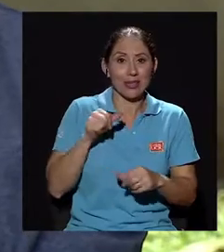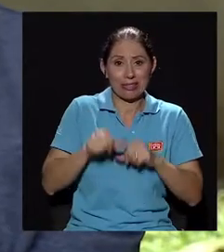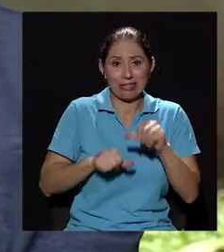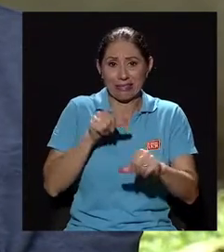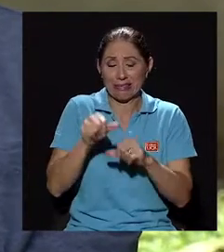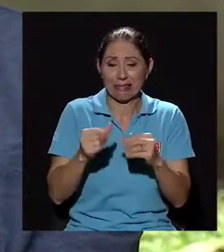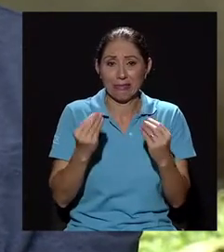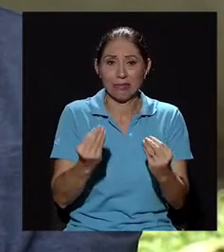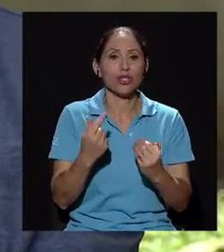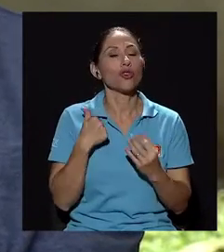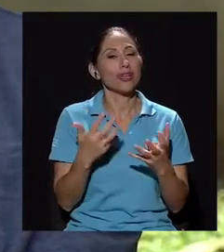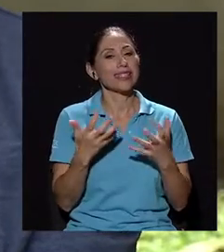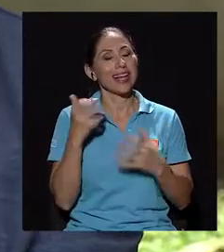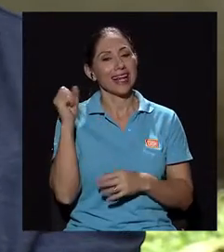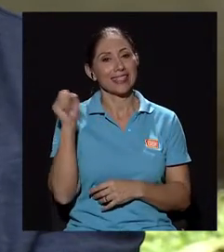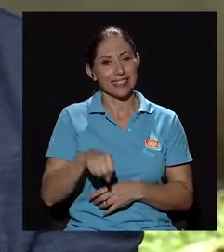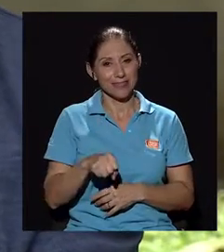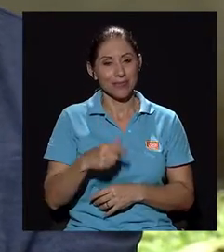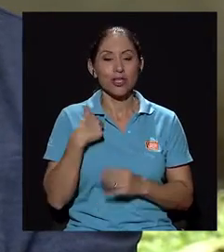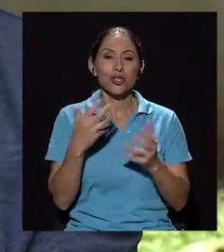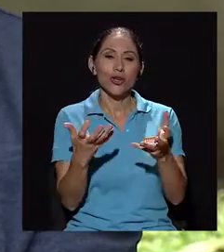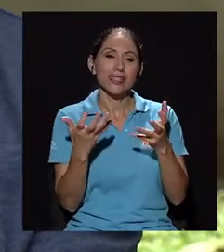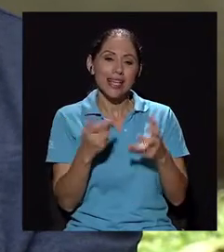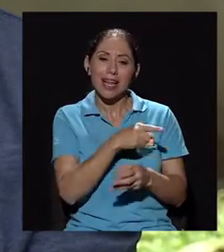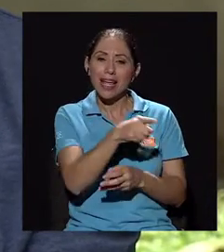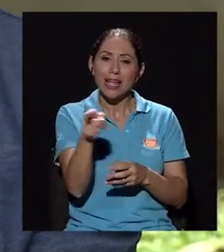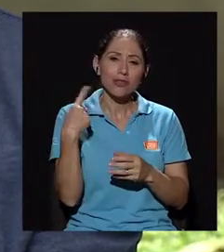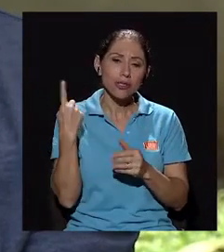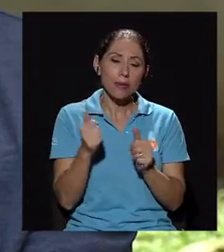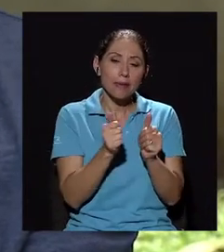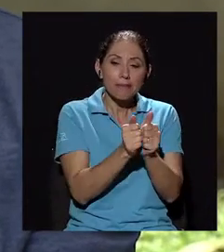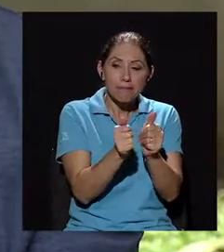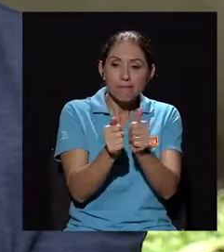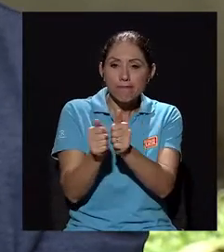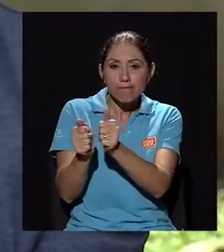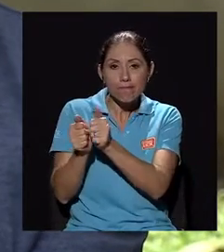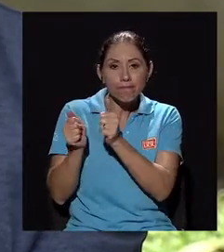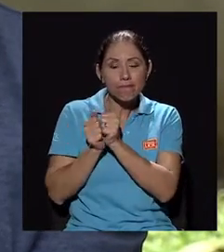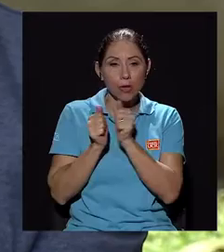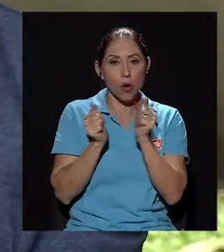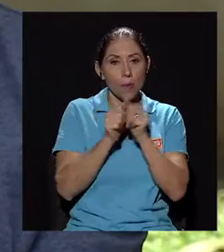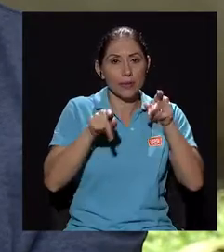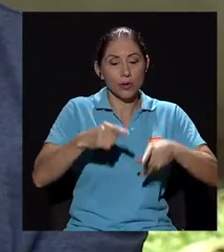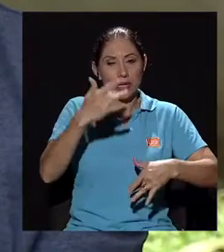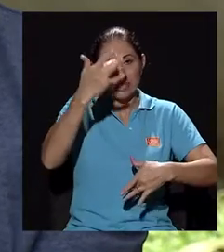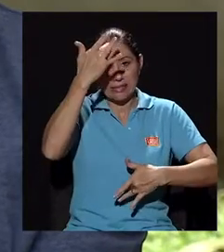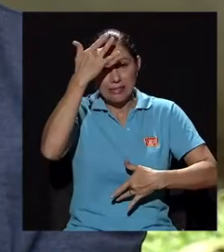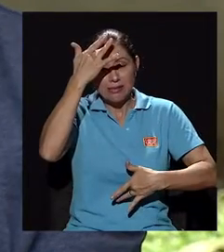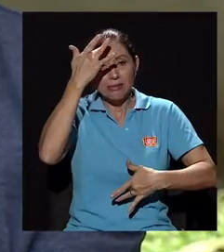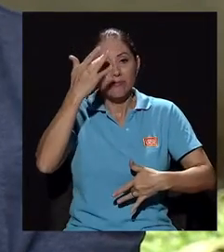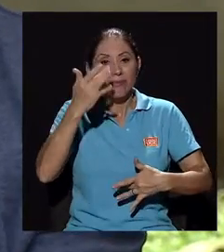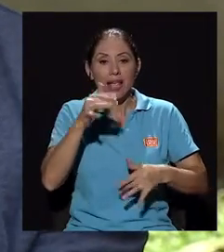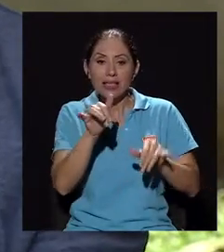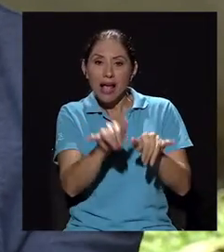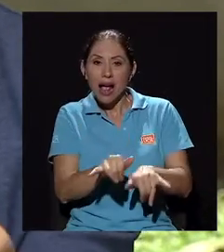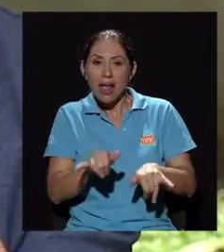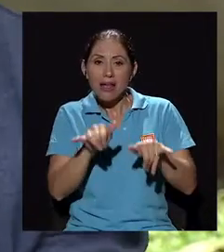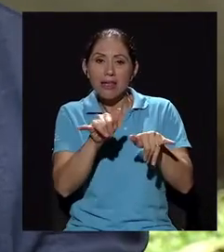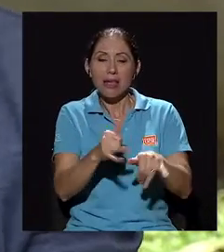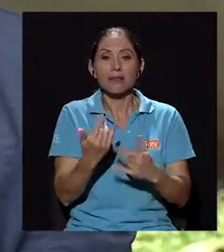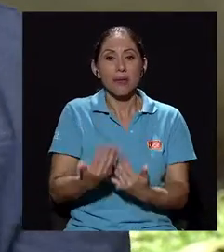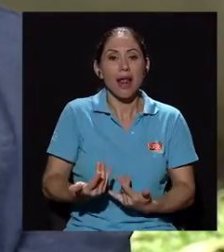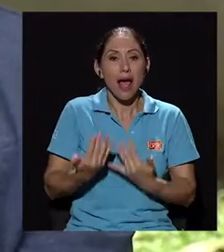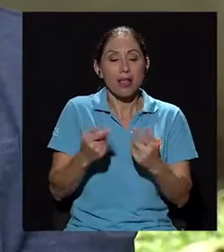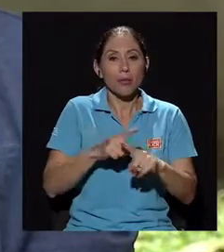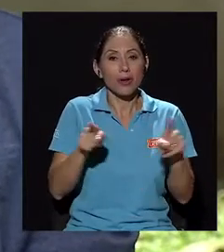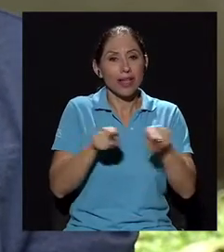Yo quisiera que sí, o sea, yo quisiera que estuvieran a la par, ¿verdad?, de todas estas personas que pues están ahí esperando,